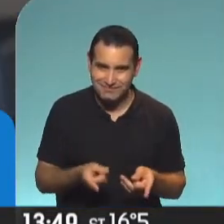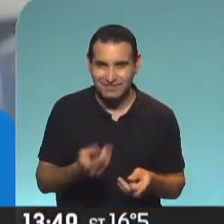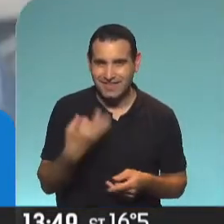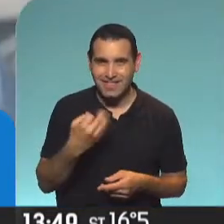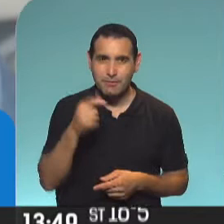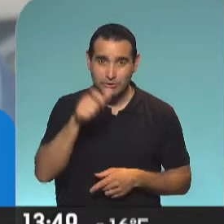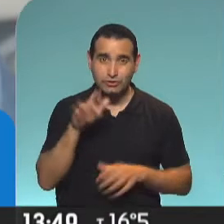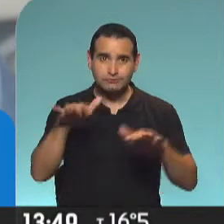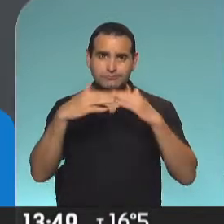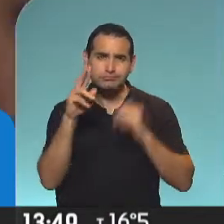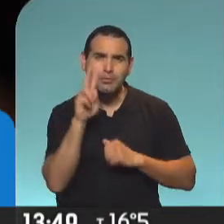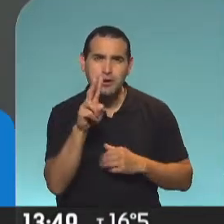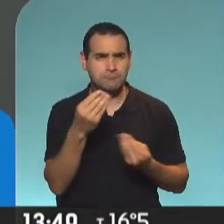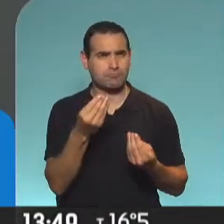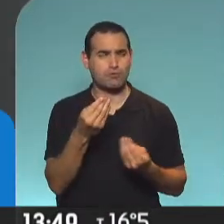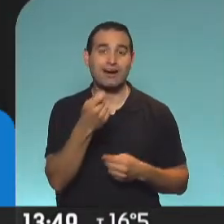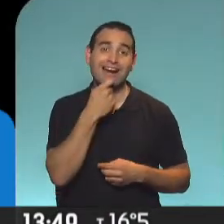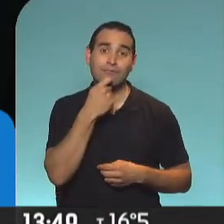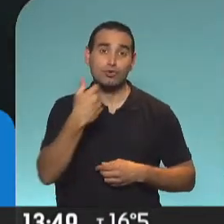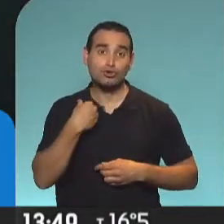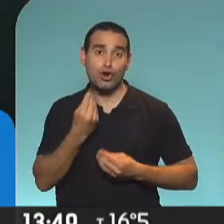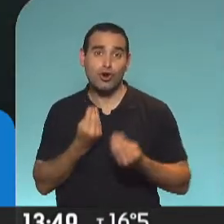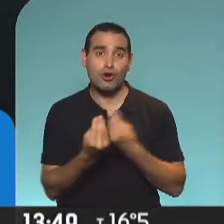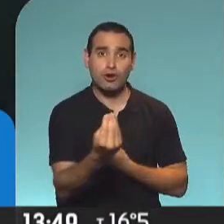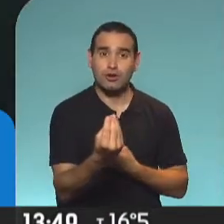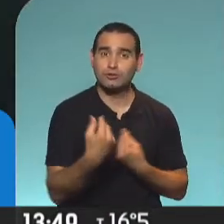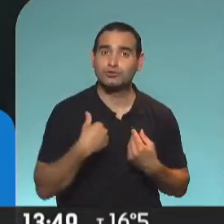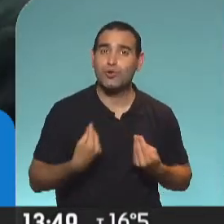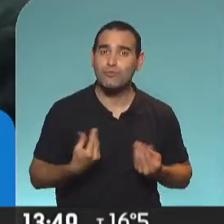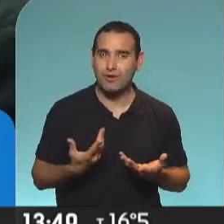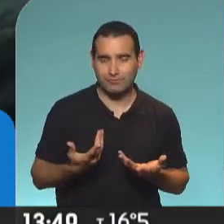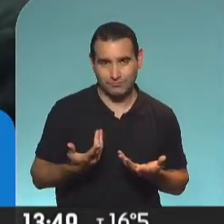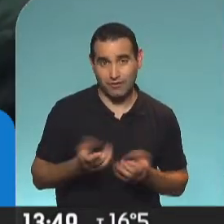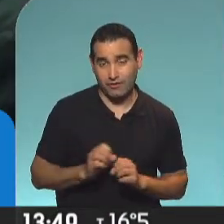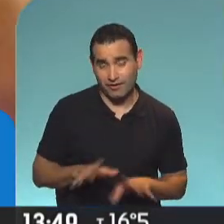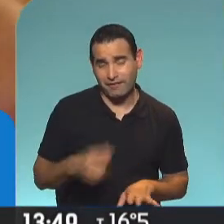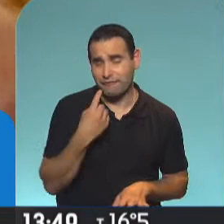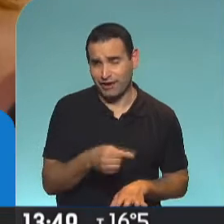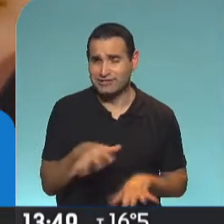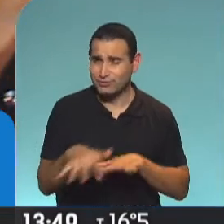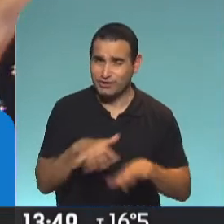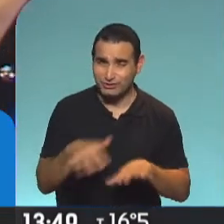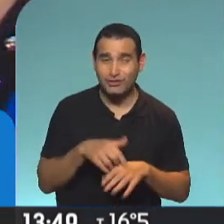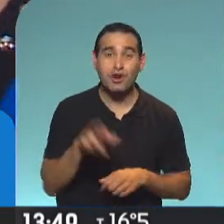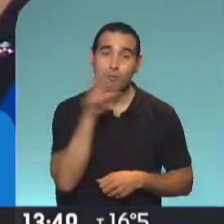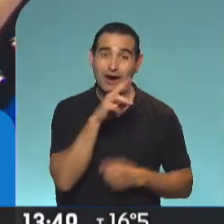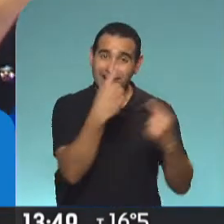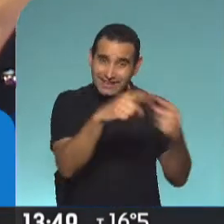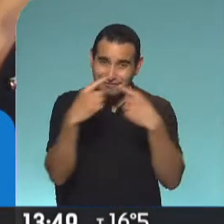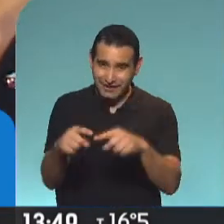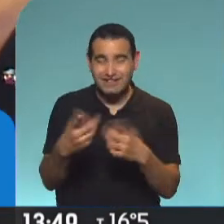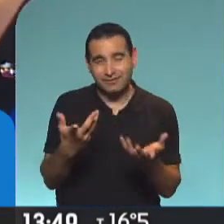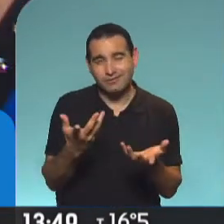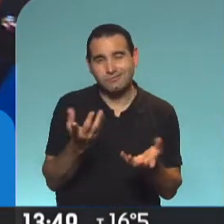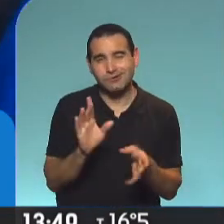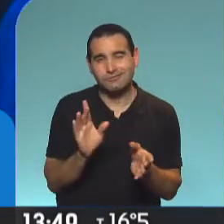va a generar esto de, bueno, ¿qué me pasaría? Es difícil de imaginar, es una tragedia. Es difícil. El hecho de que sean tan diferentes también hace a la comedia,